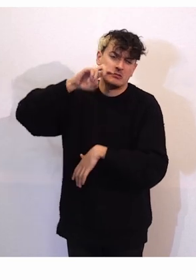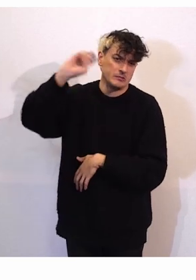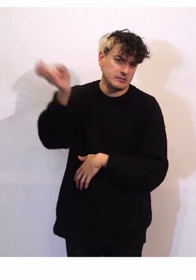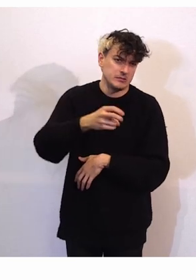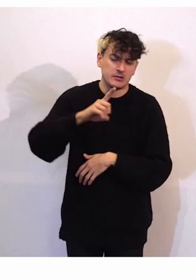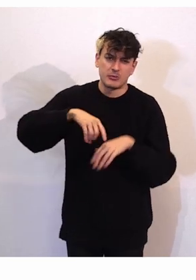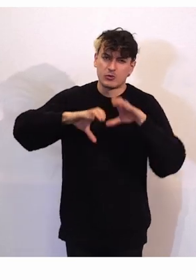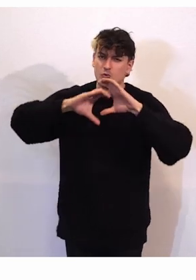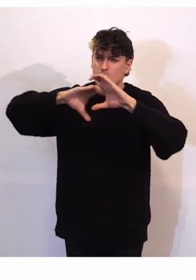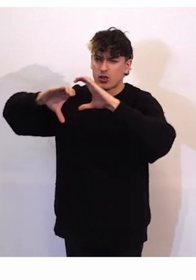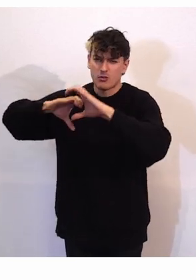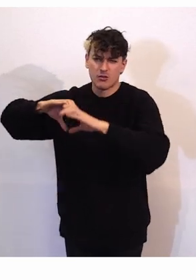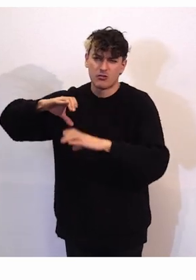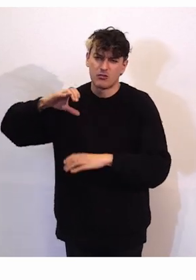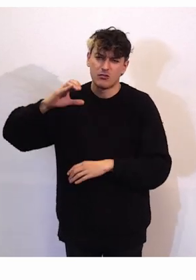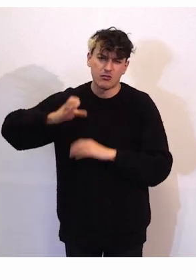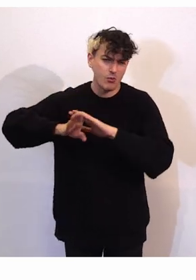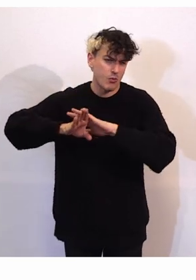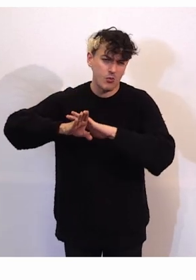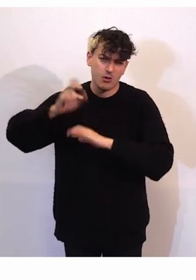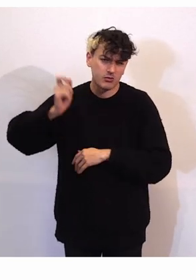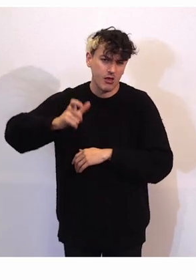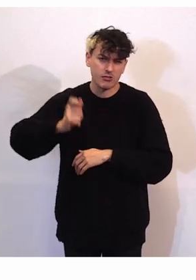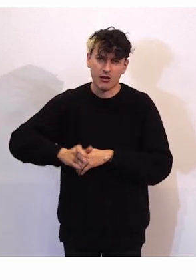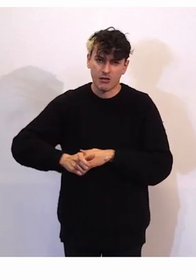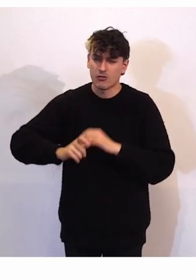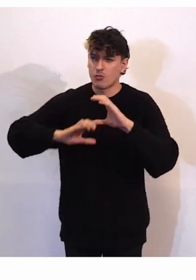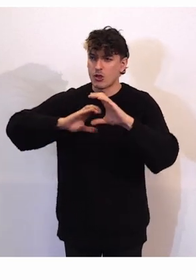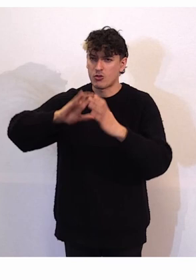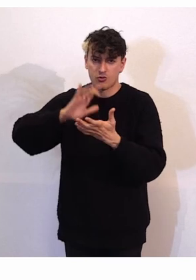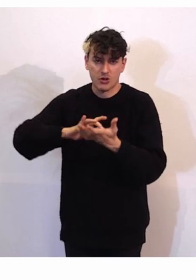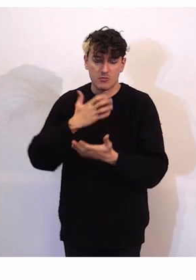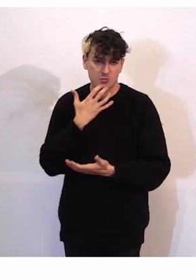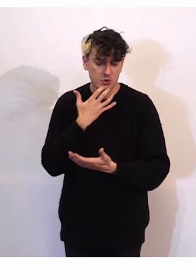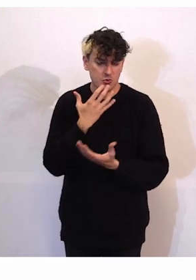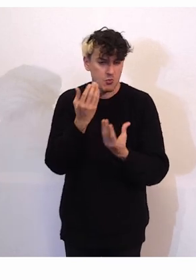nos comunicamos constantemente. Hay muchas personas, como Elena,